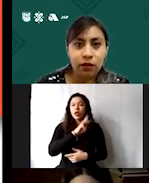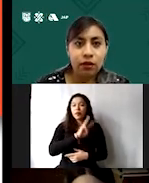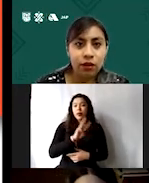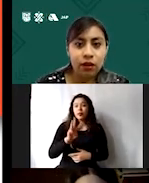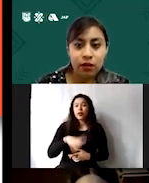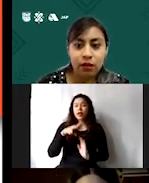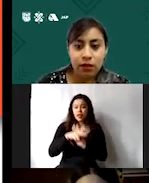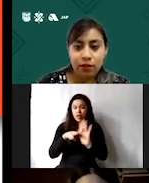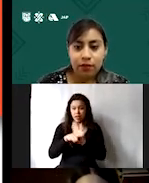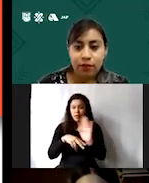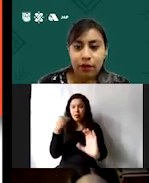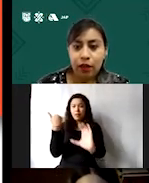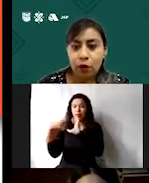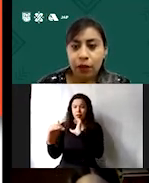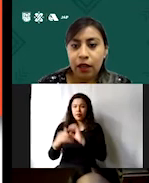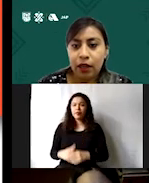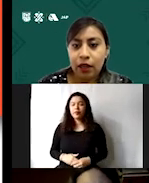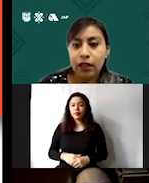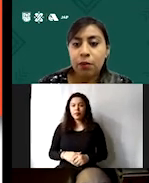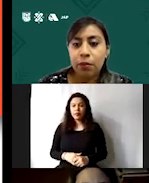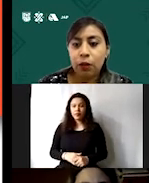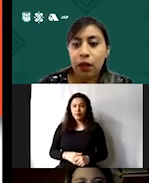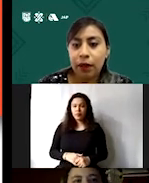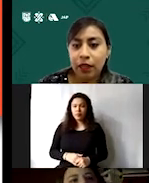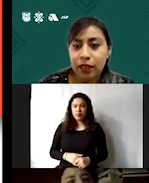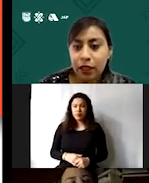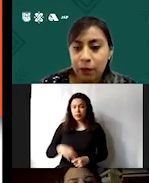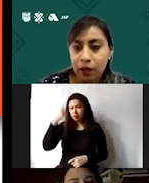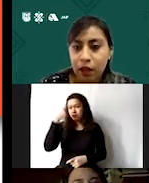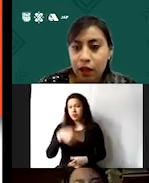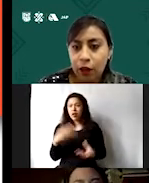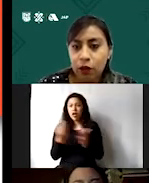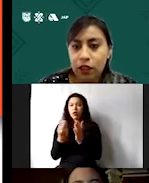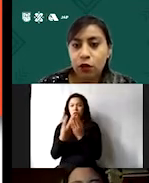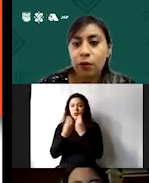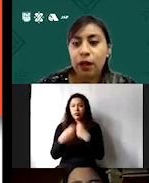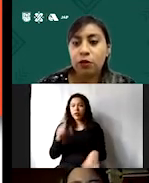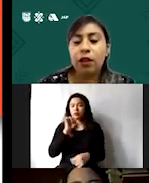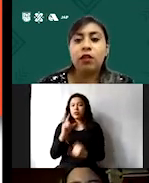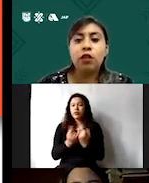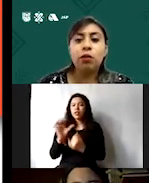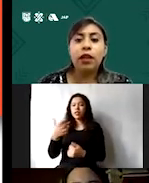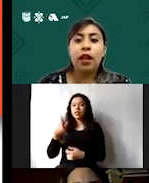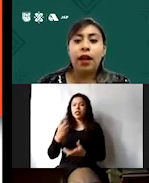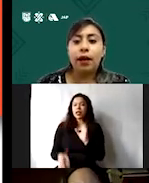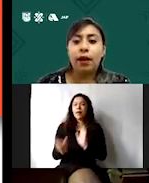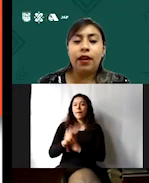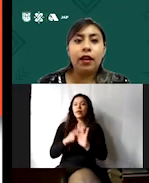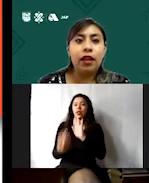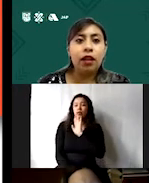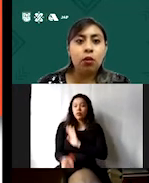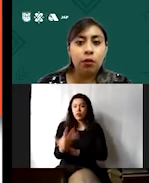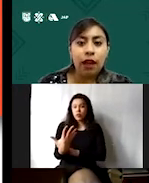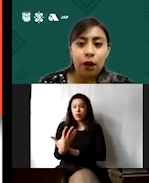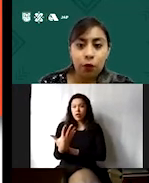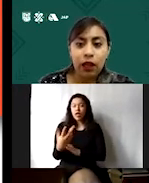grabación para que no pierdan la sesión. Preguntaban en el chat también en dónde se suben los videos. Se suben en el